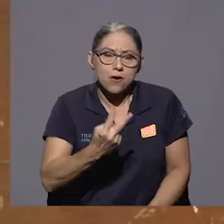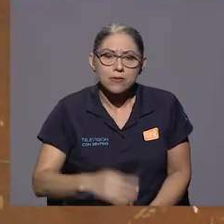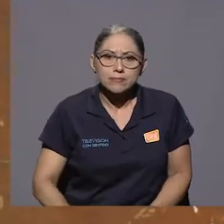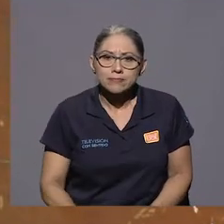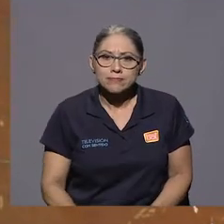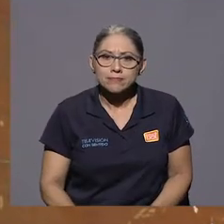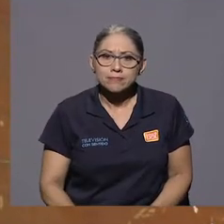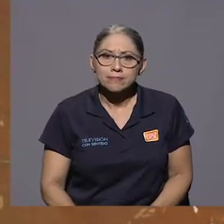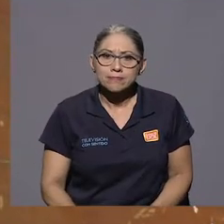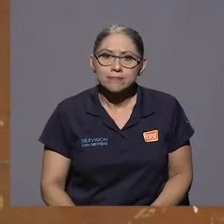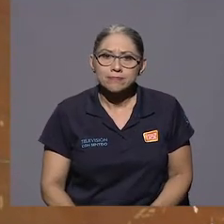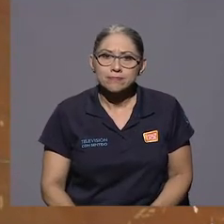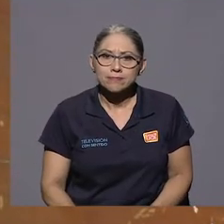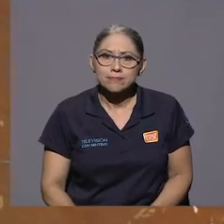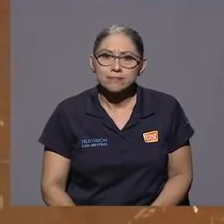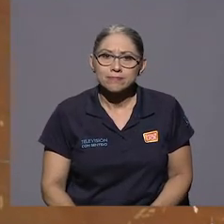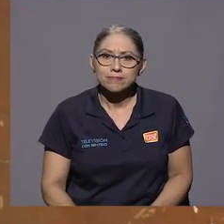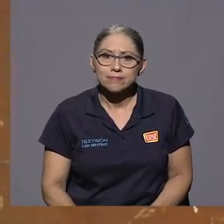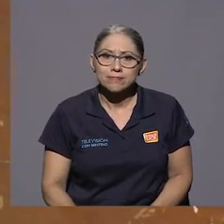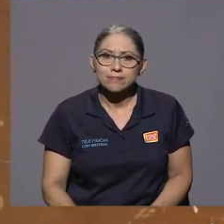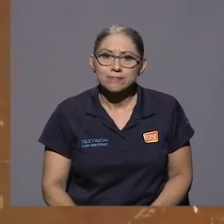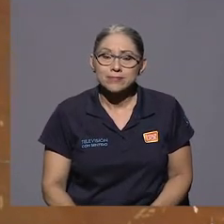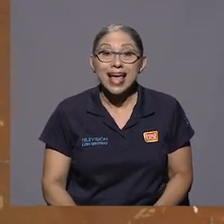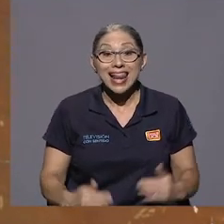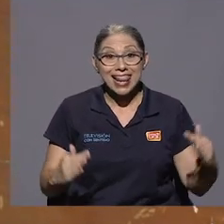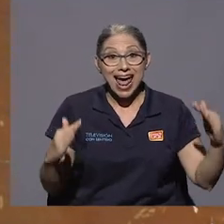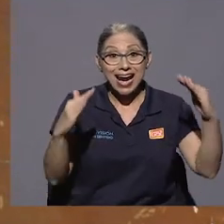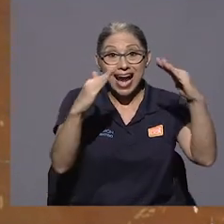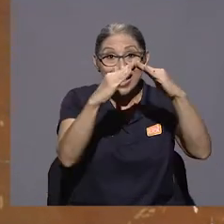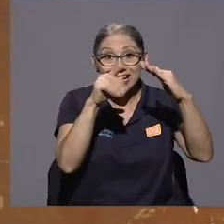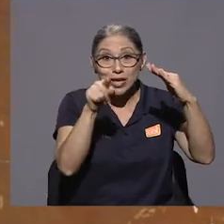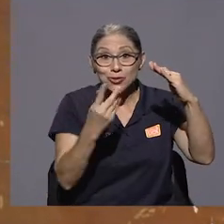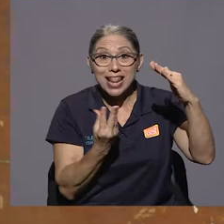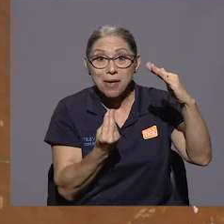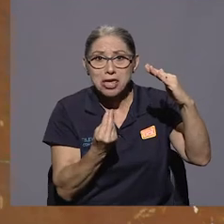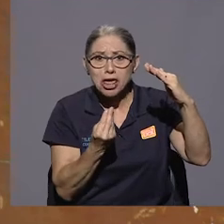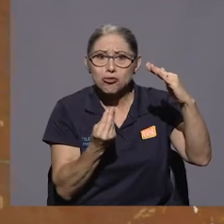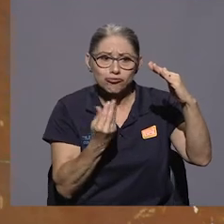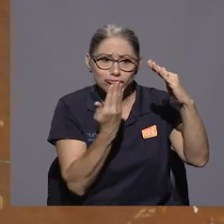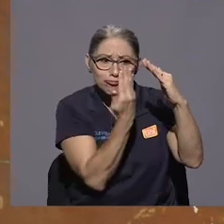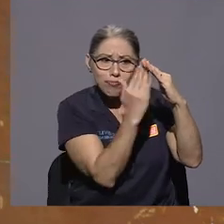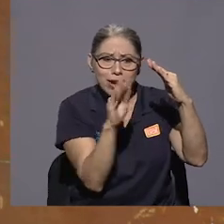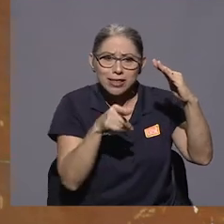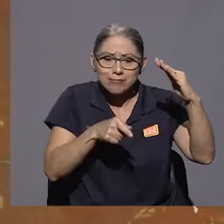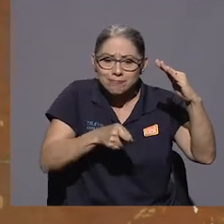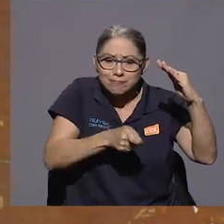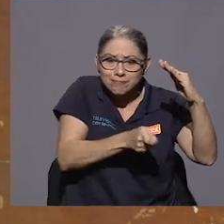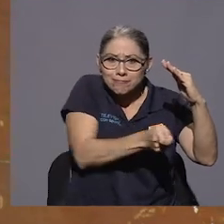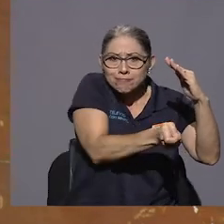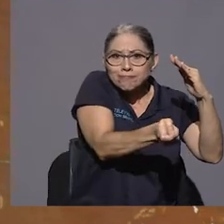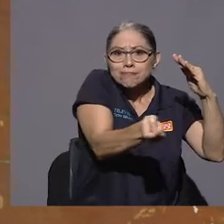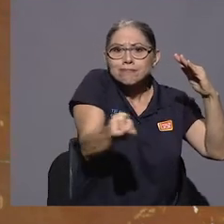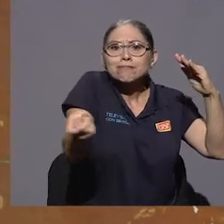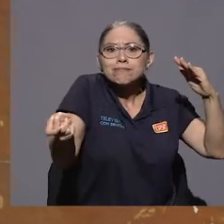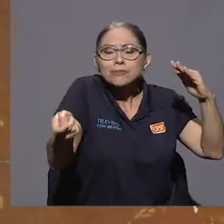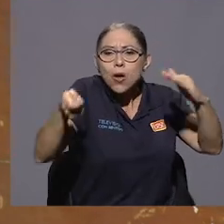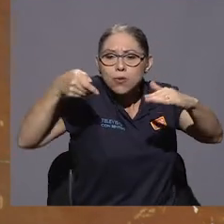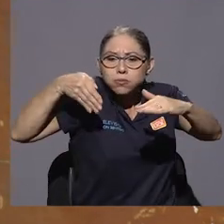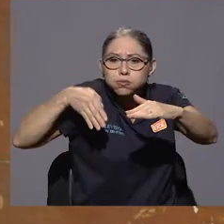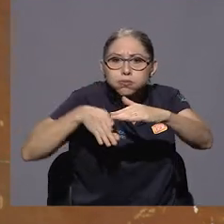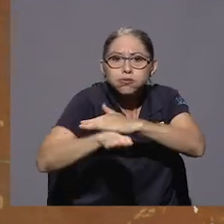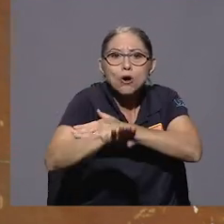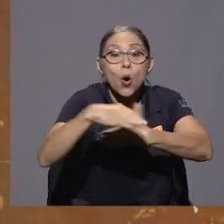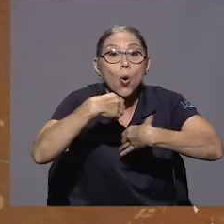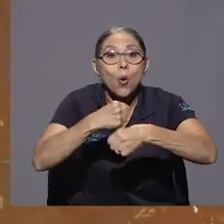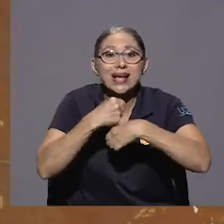Abrir la puerta de la casa que te da miedo entrar o hacer lo que tenés que hacer de